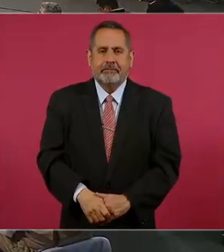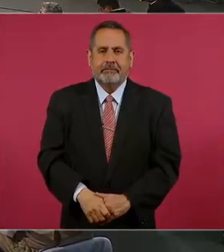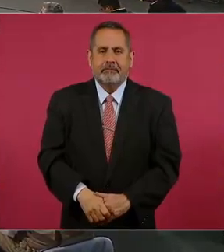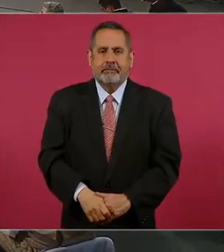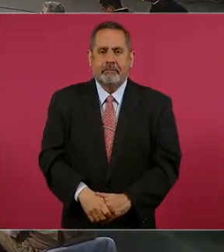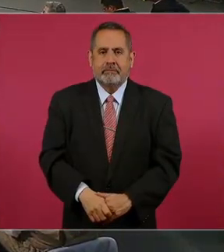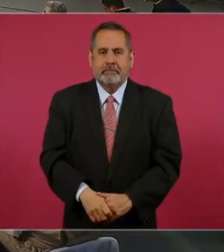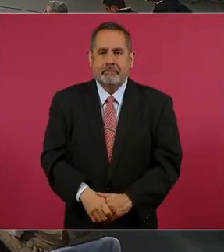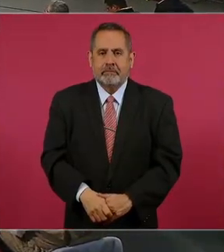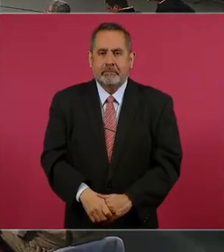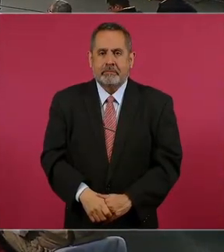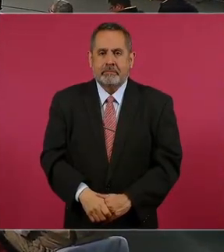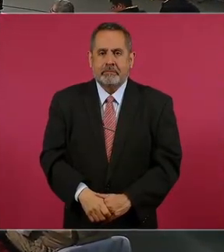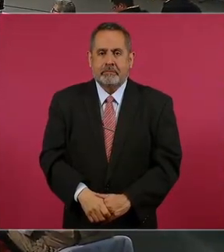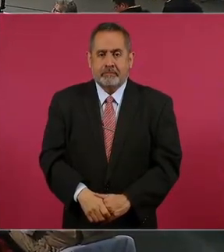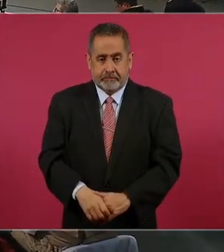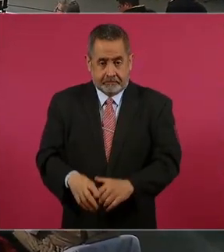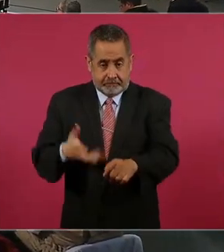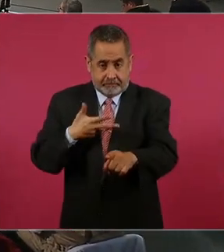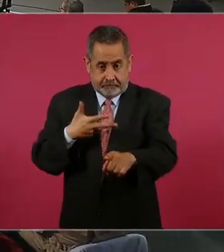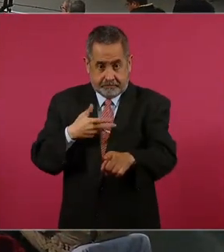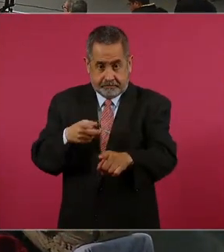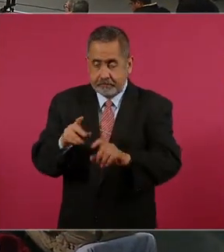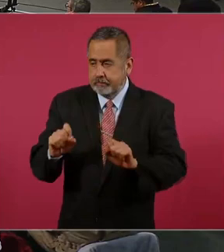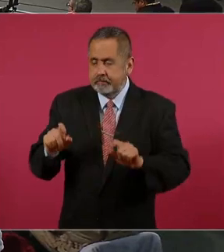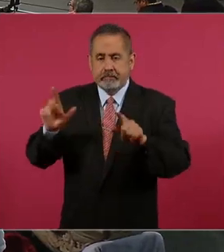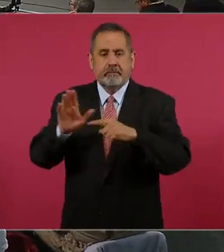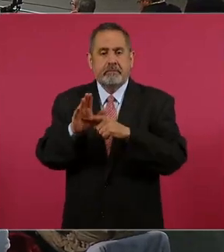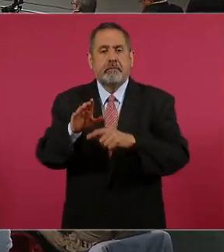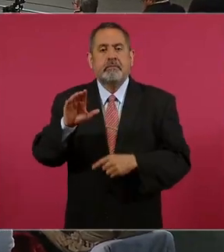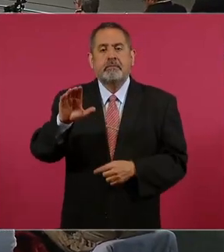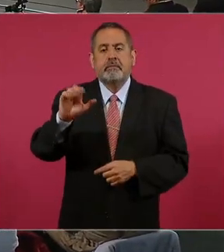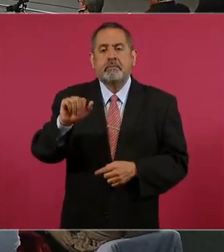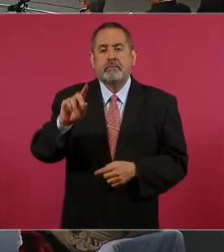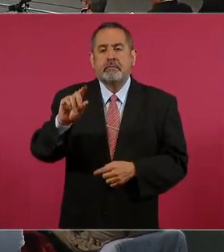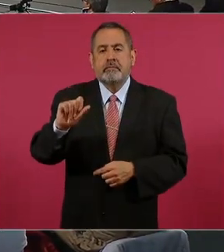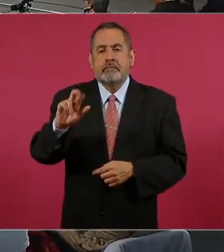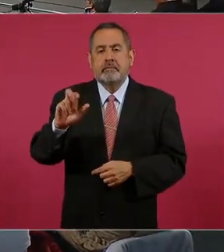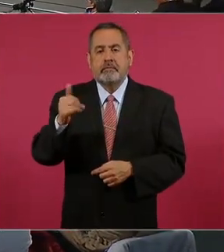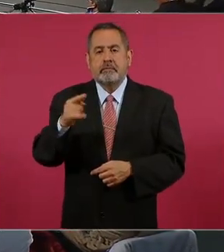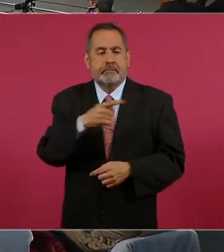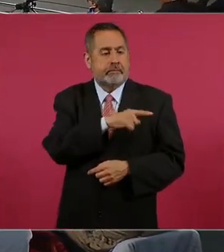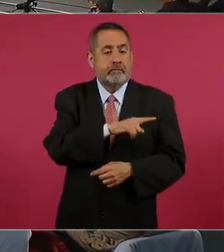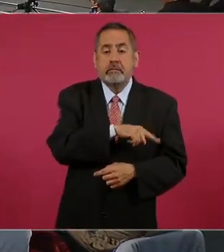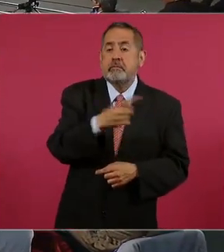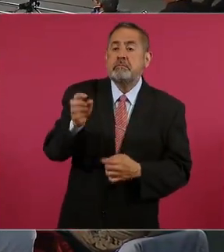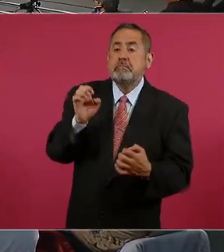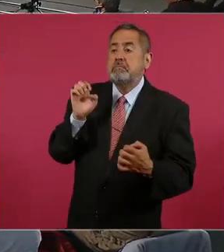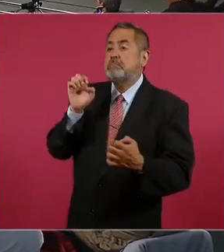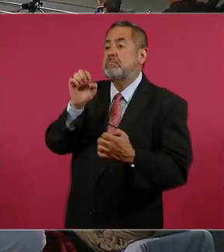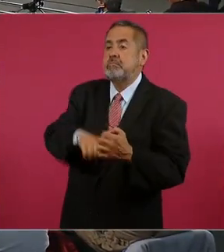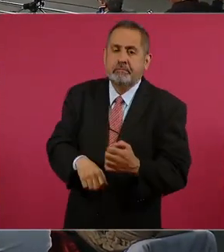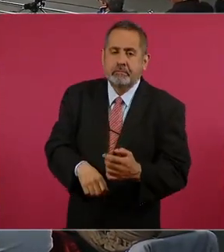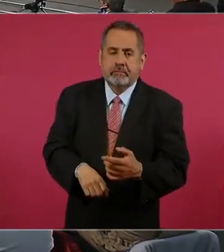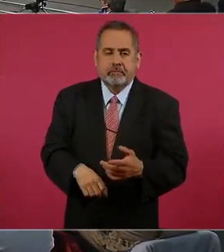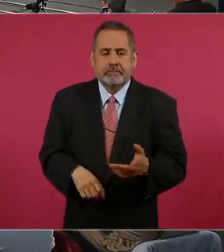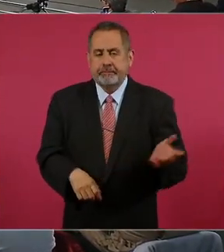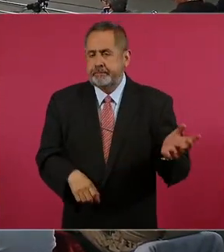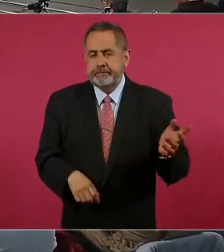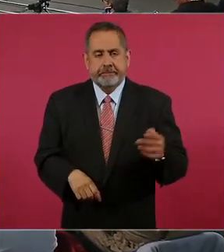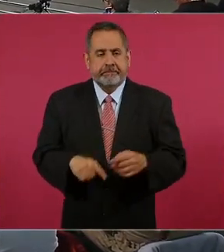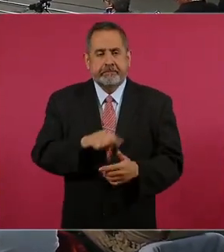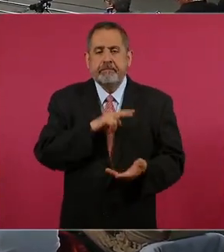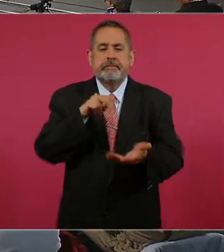lo tienes a ver ponca dereita porque fueron a engañar allá